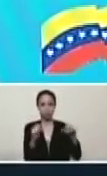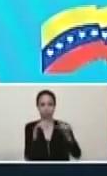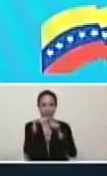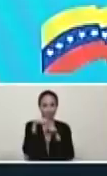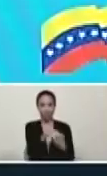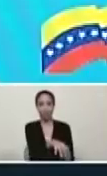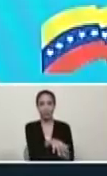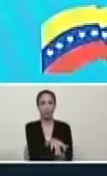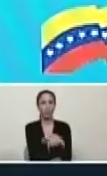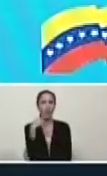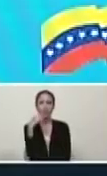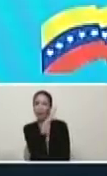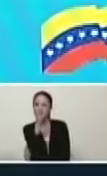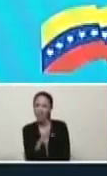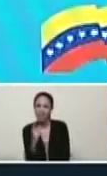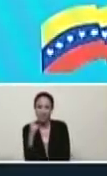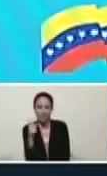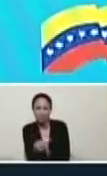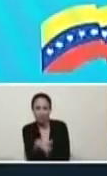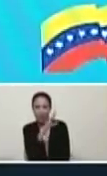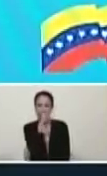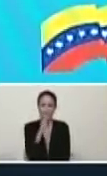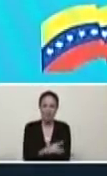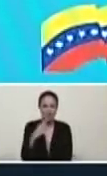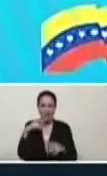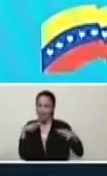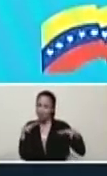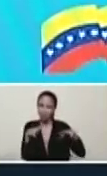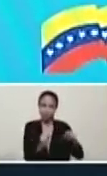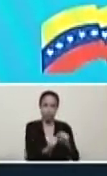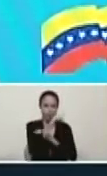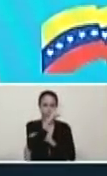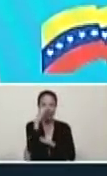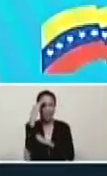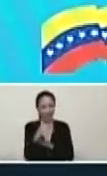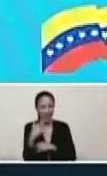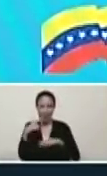que Brasil iba a invadir militarmente a Venezuela,